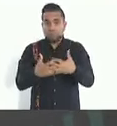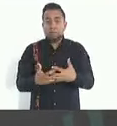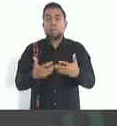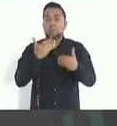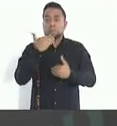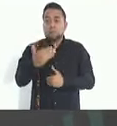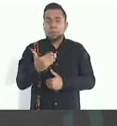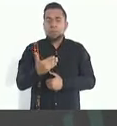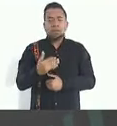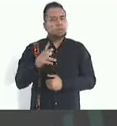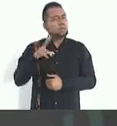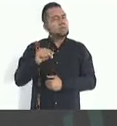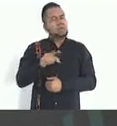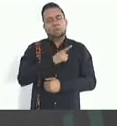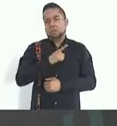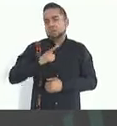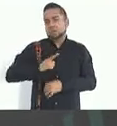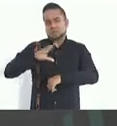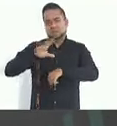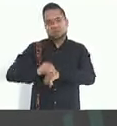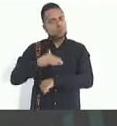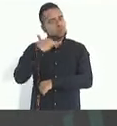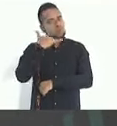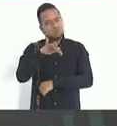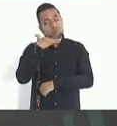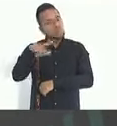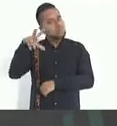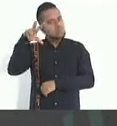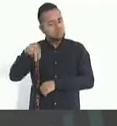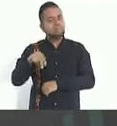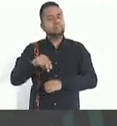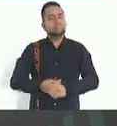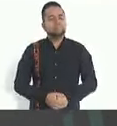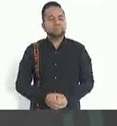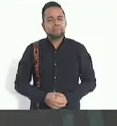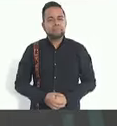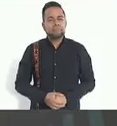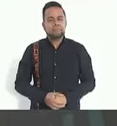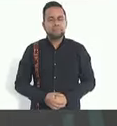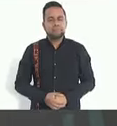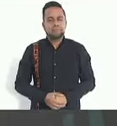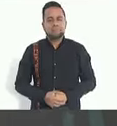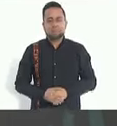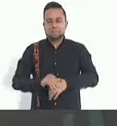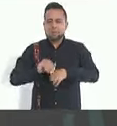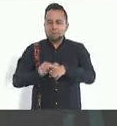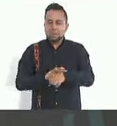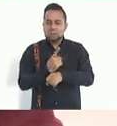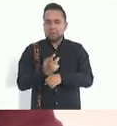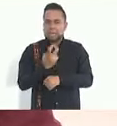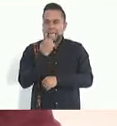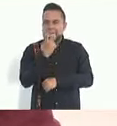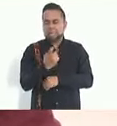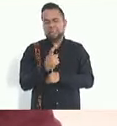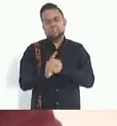se debe de permitir la corrupción, porque ese es el principal